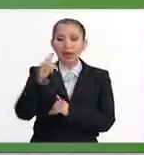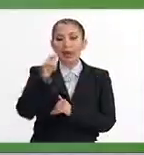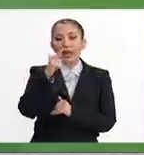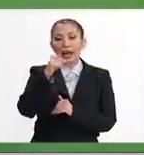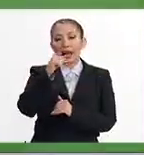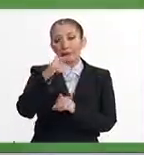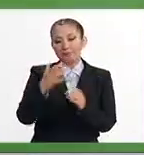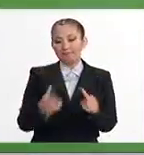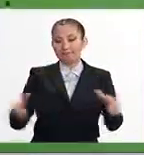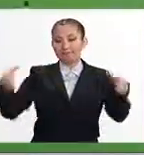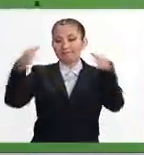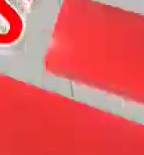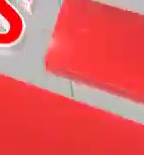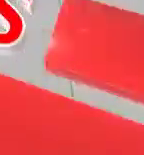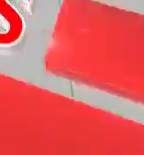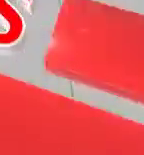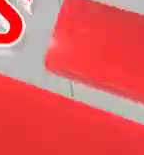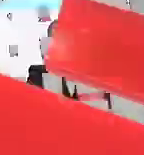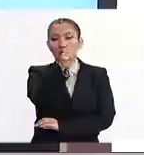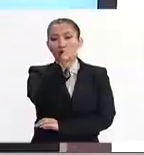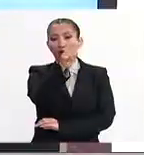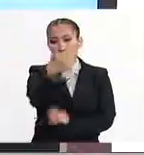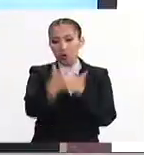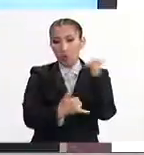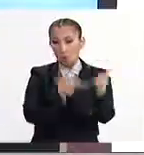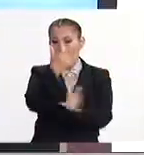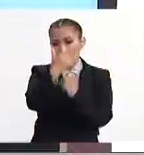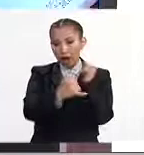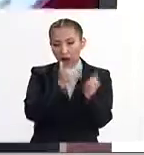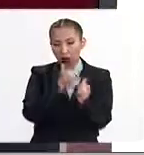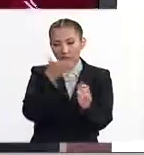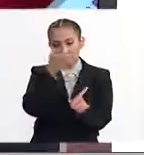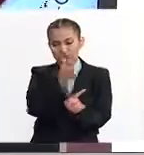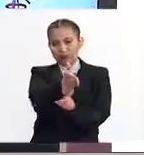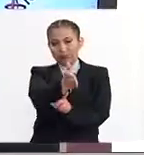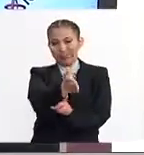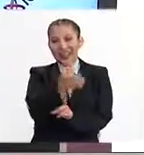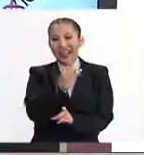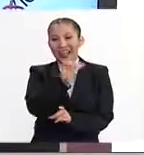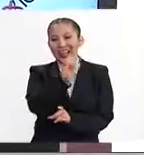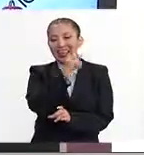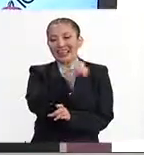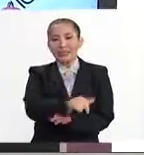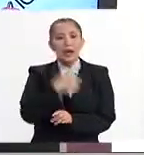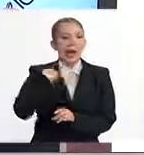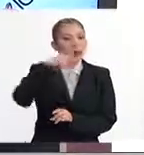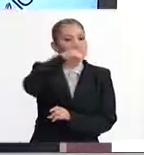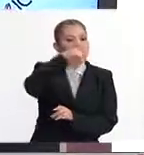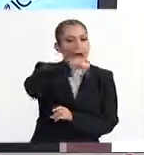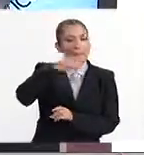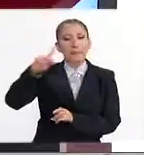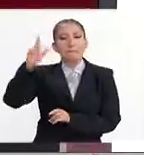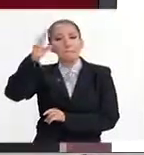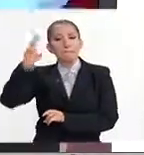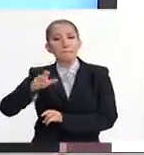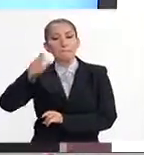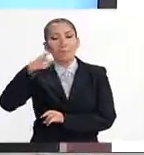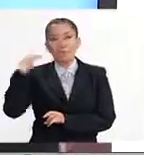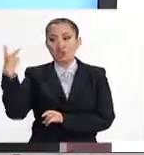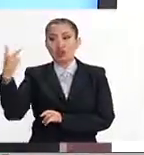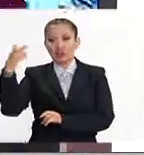de Ascenso. Y otro de los partidos que marcó el rumbo de la liguilla, América contra Pachuca. Pachuca iba ganando